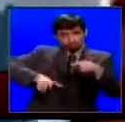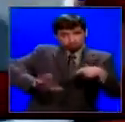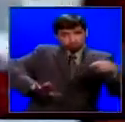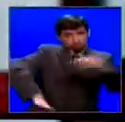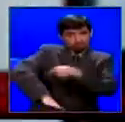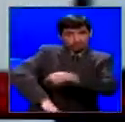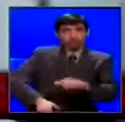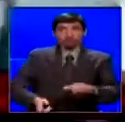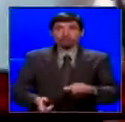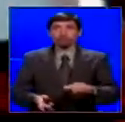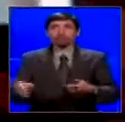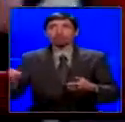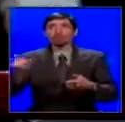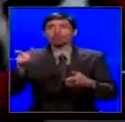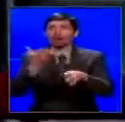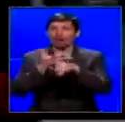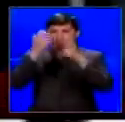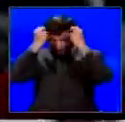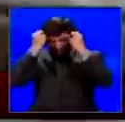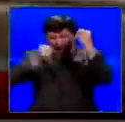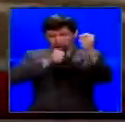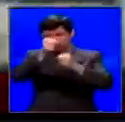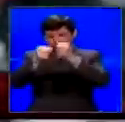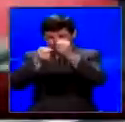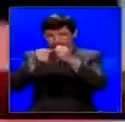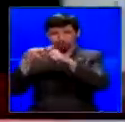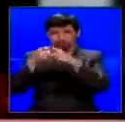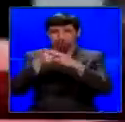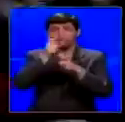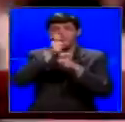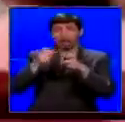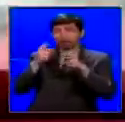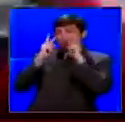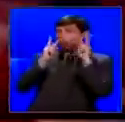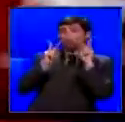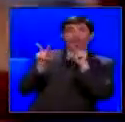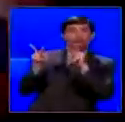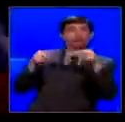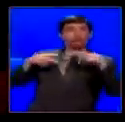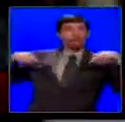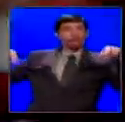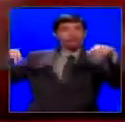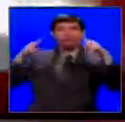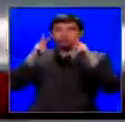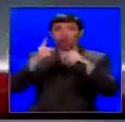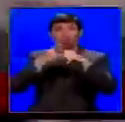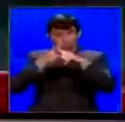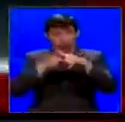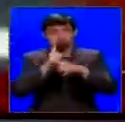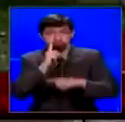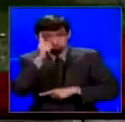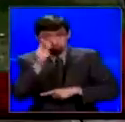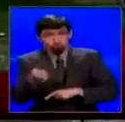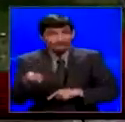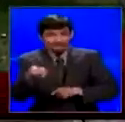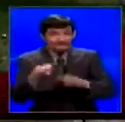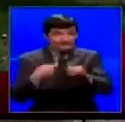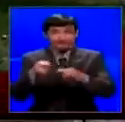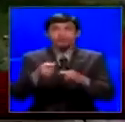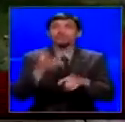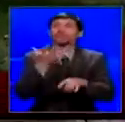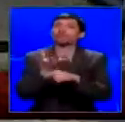al enfrentarse a golpes y tirones de pelo en medio de toda la expectación de los transeúntes. Con cuchillo en mano se agredían hasta que